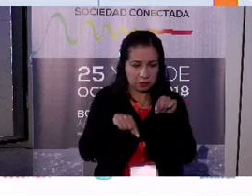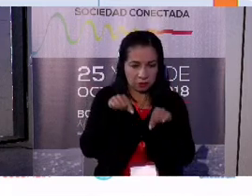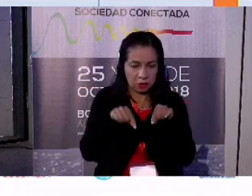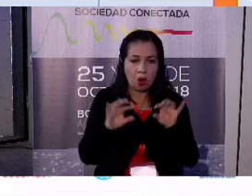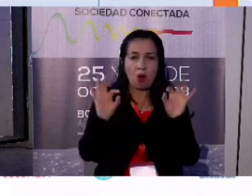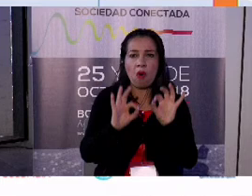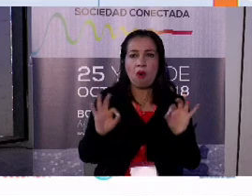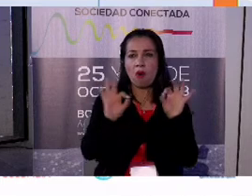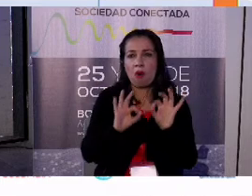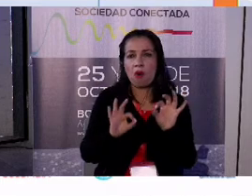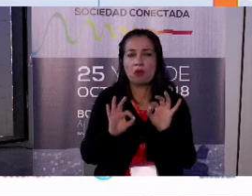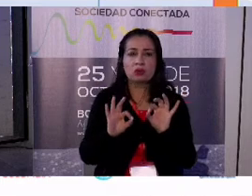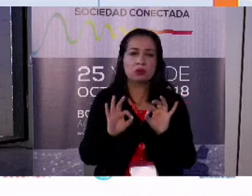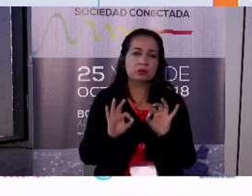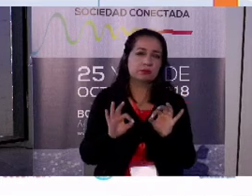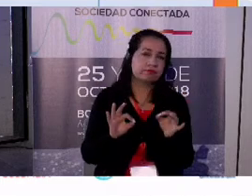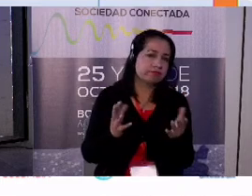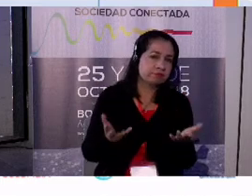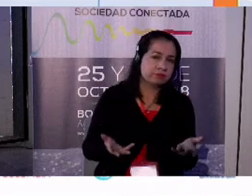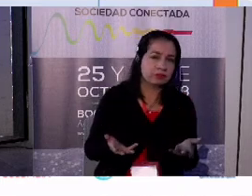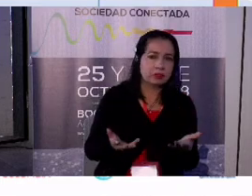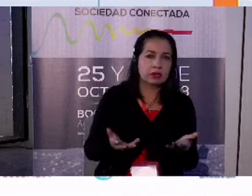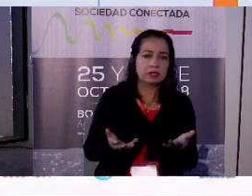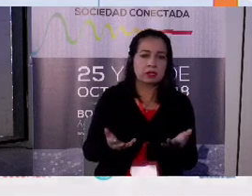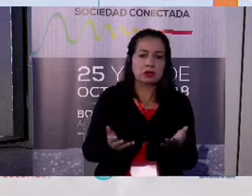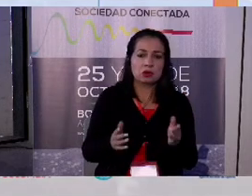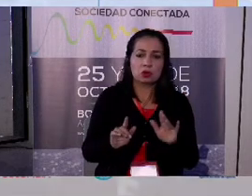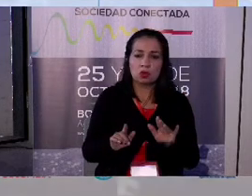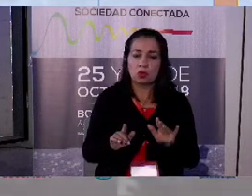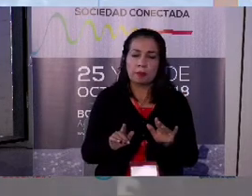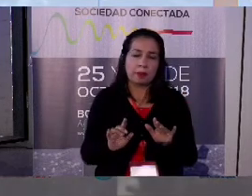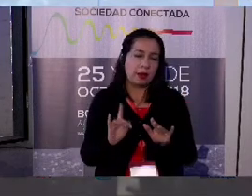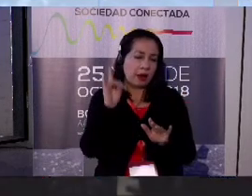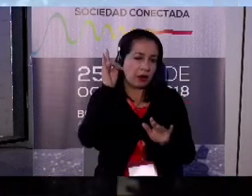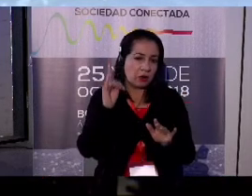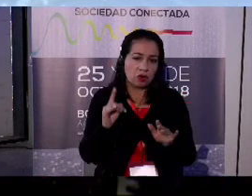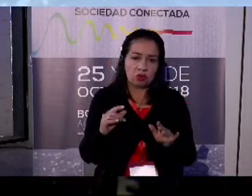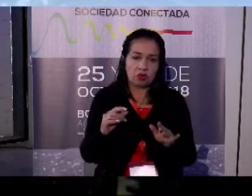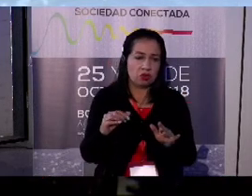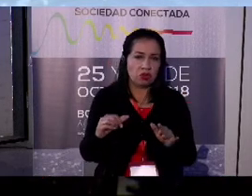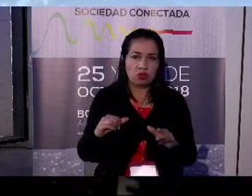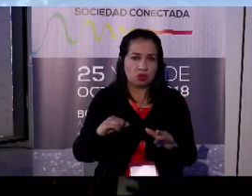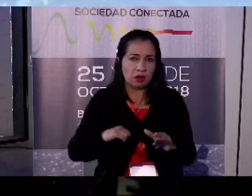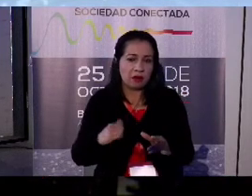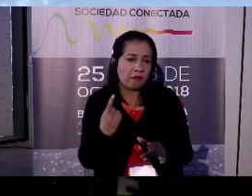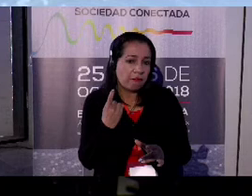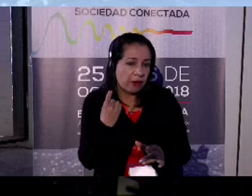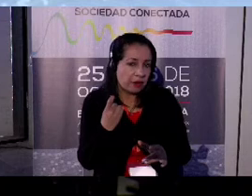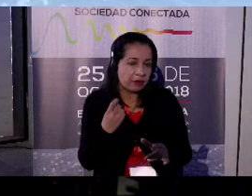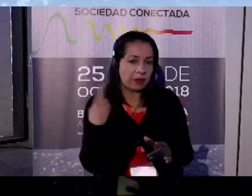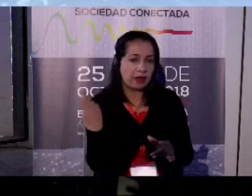eh eh discapacidades por llamarlo así de la parte de